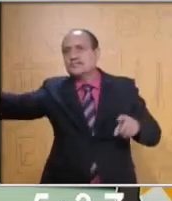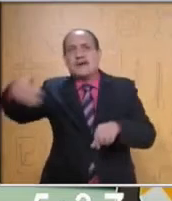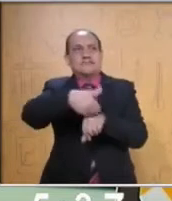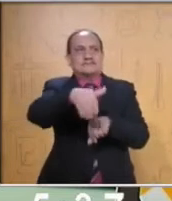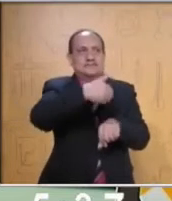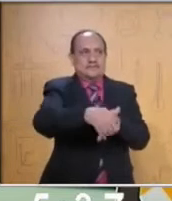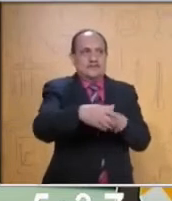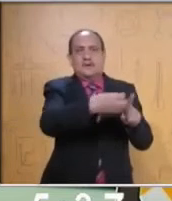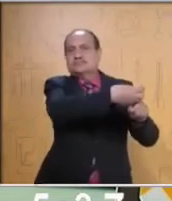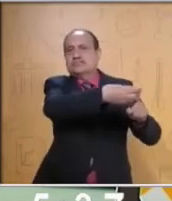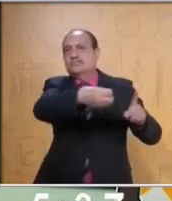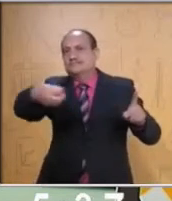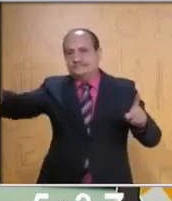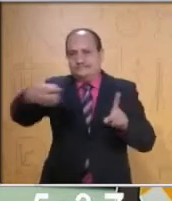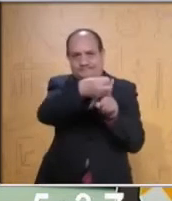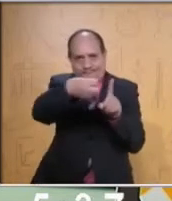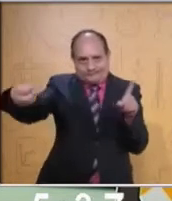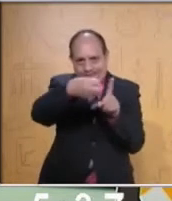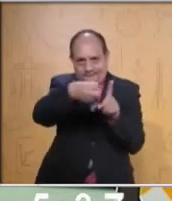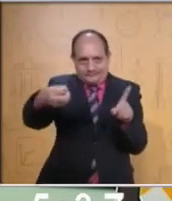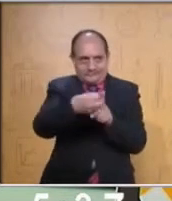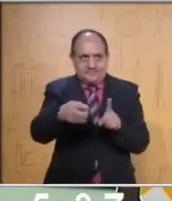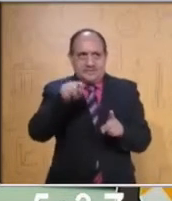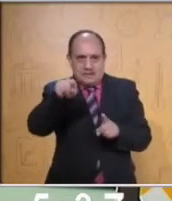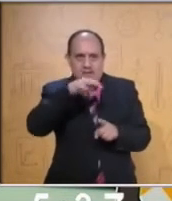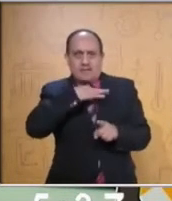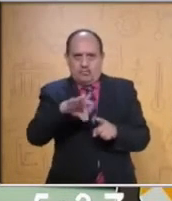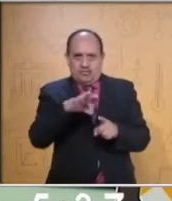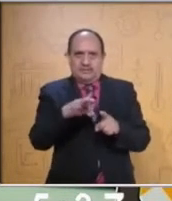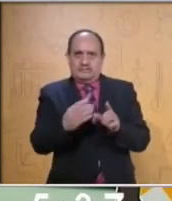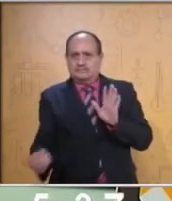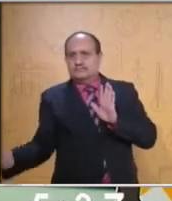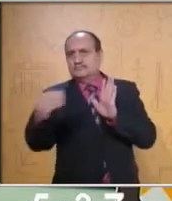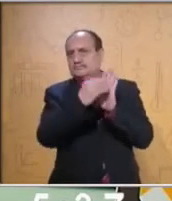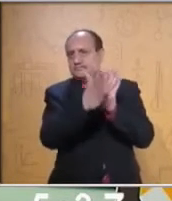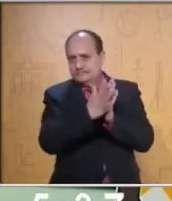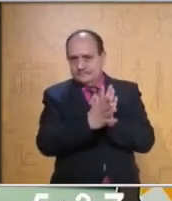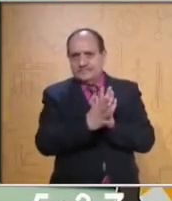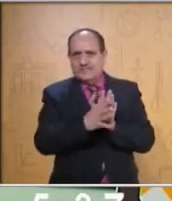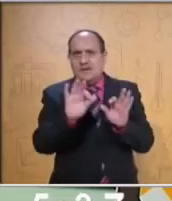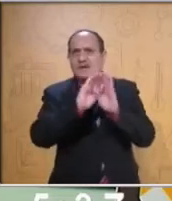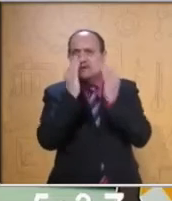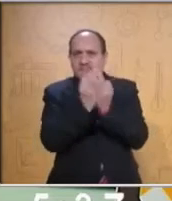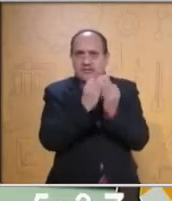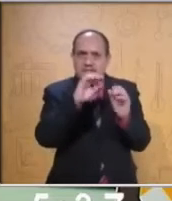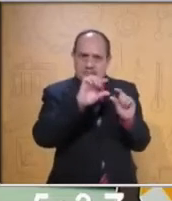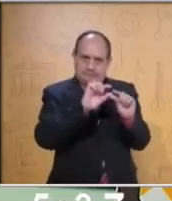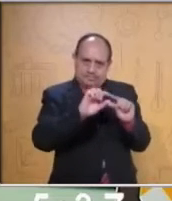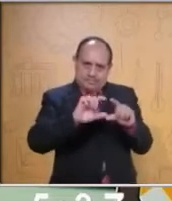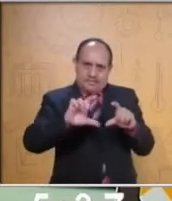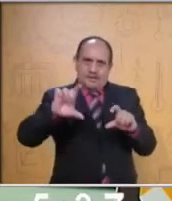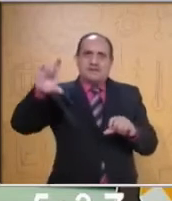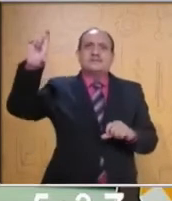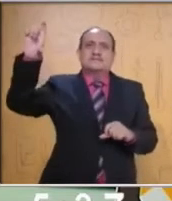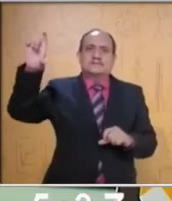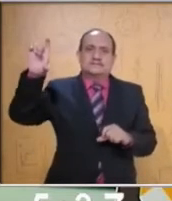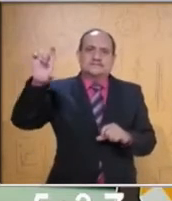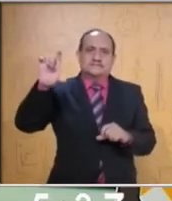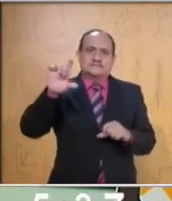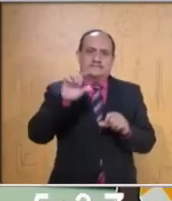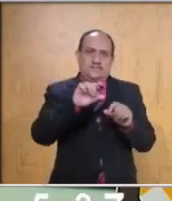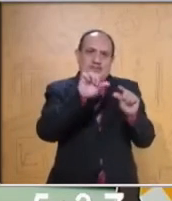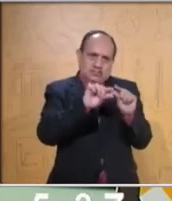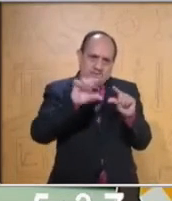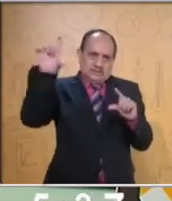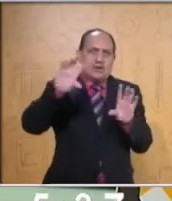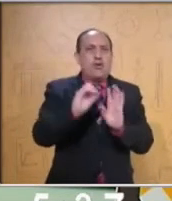manera ordenada. Ustedes los pueden poner de manera ascendente, como en este caso de menor a mayor,